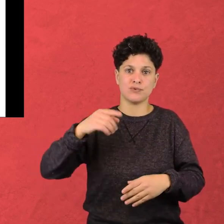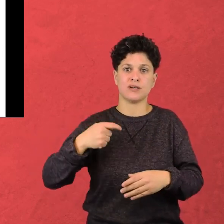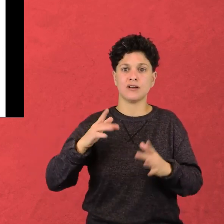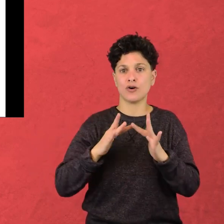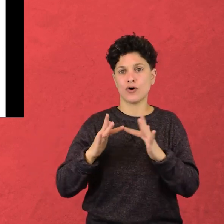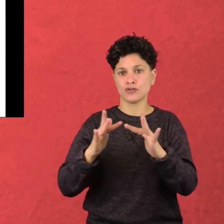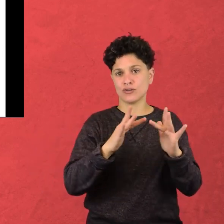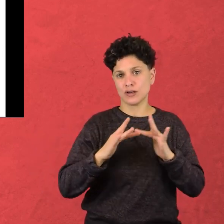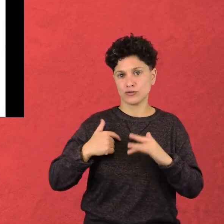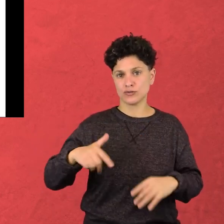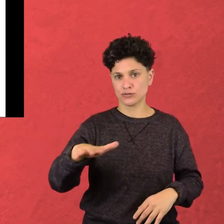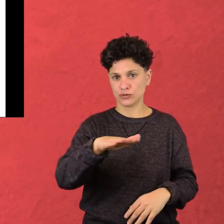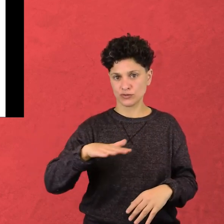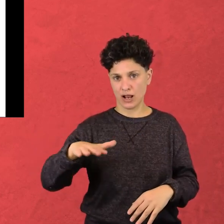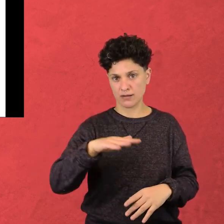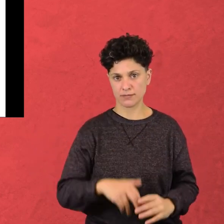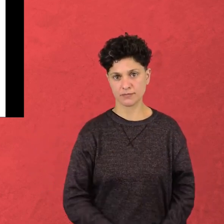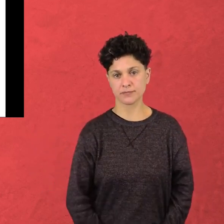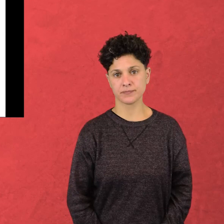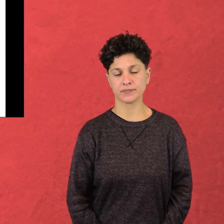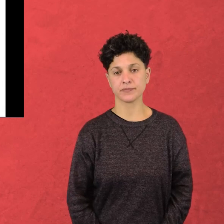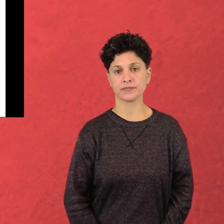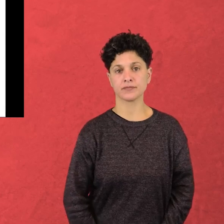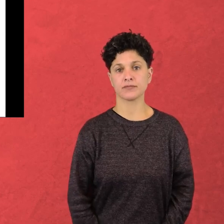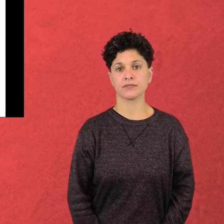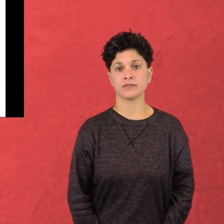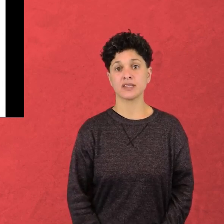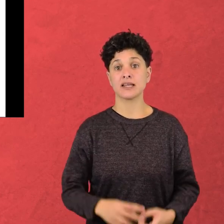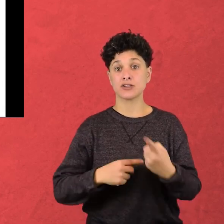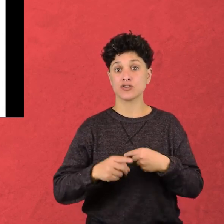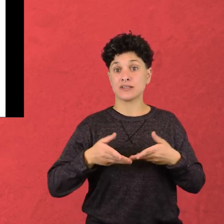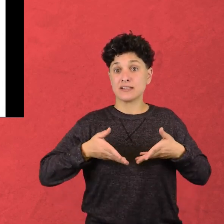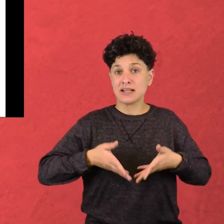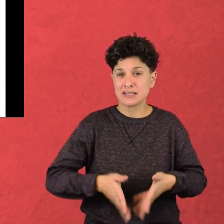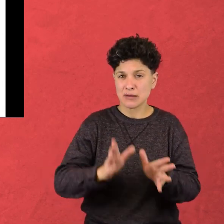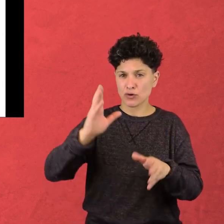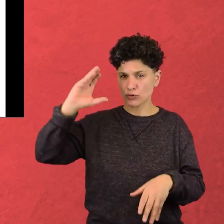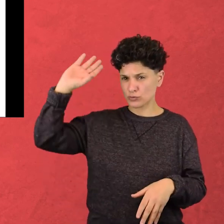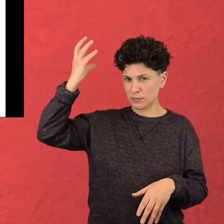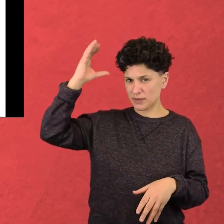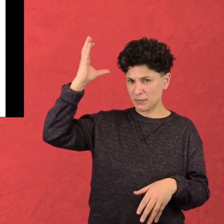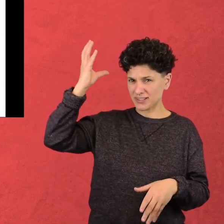en el proceso de socialización.